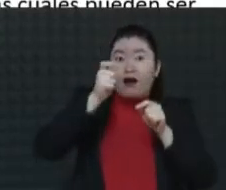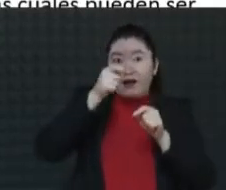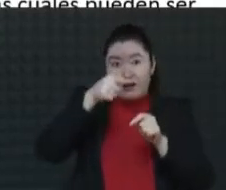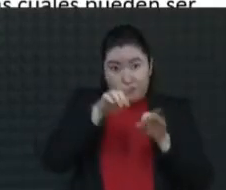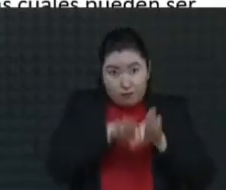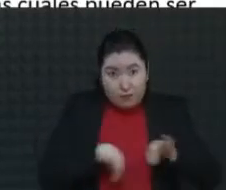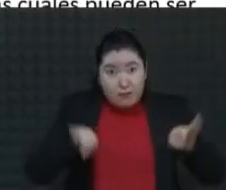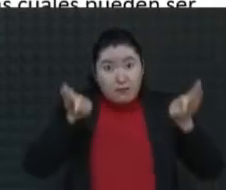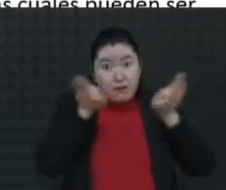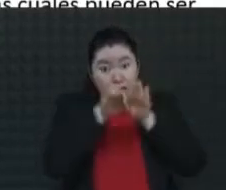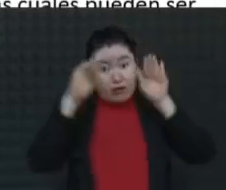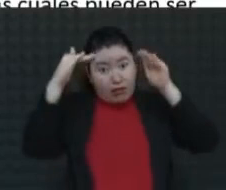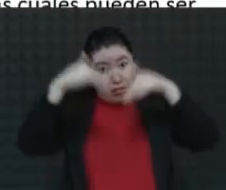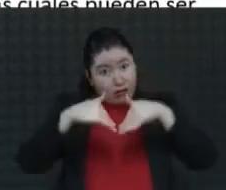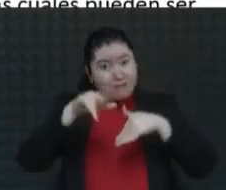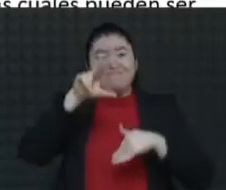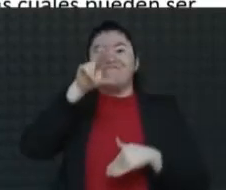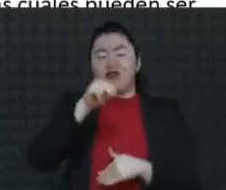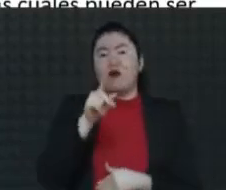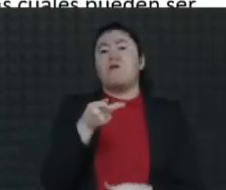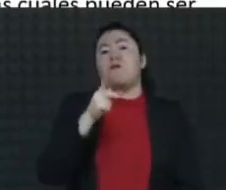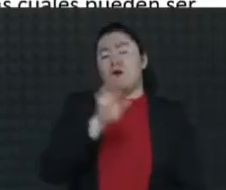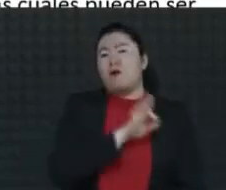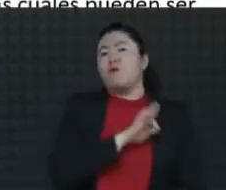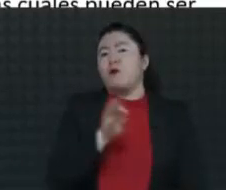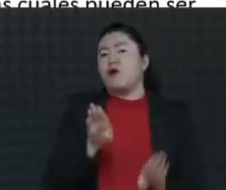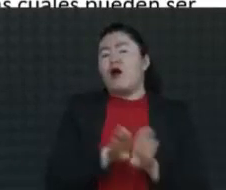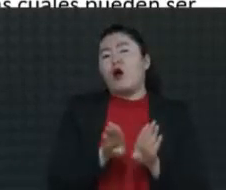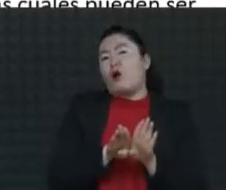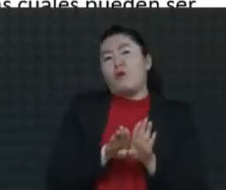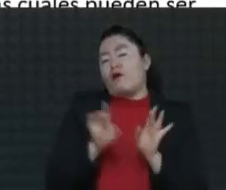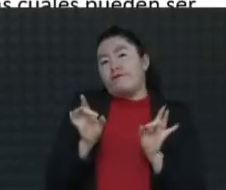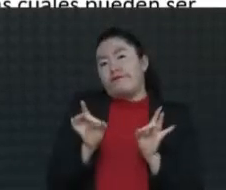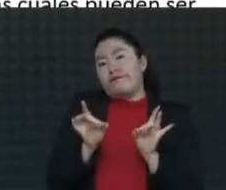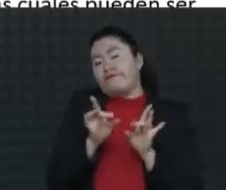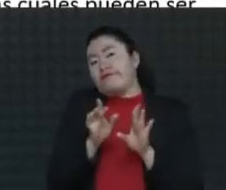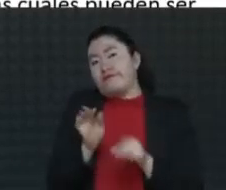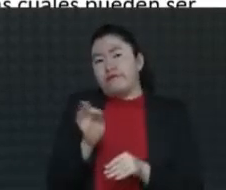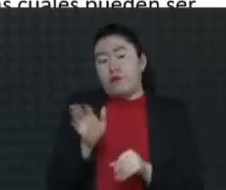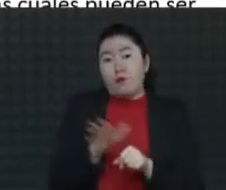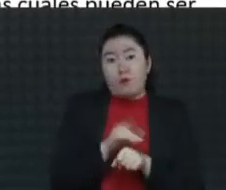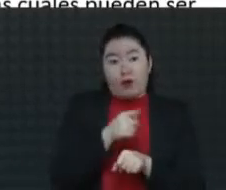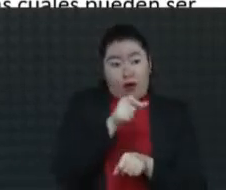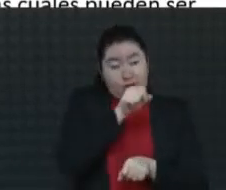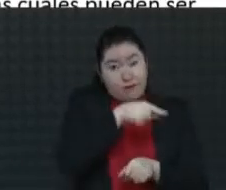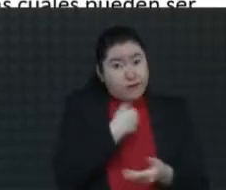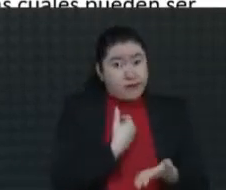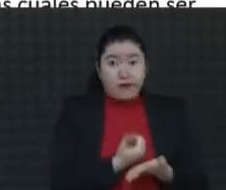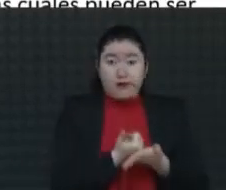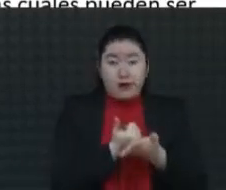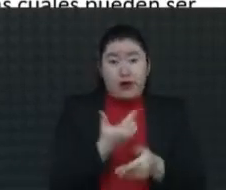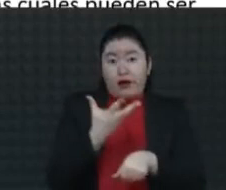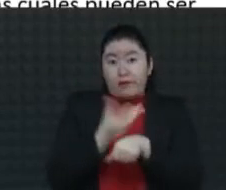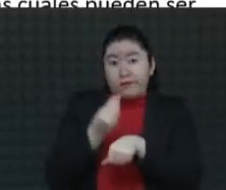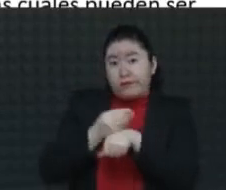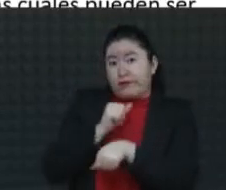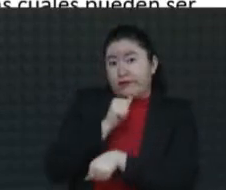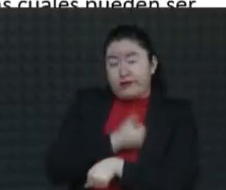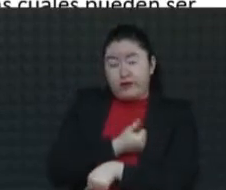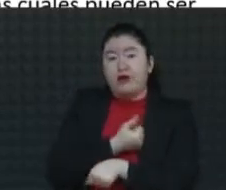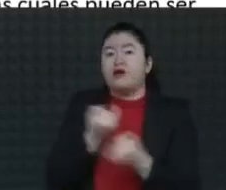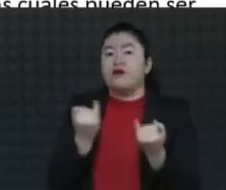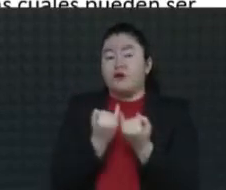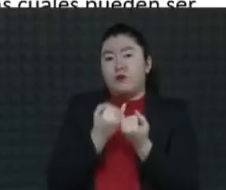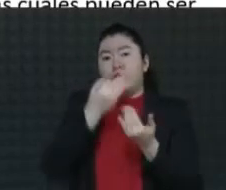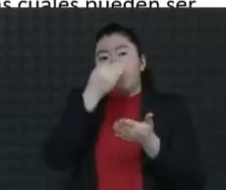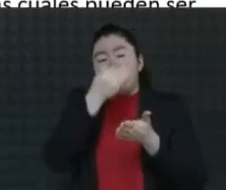causa principal de la falla, pero podrían definirse como secundarias debido a la falta de acción compuesta, debido al fallo o